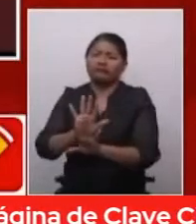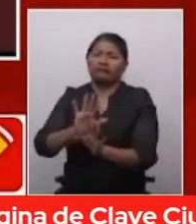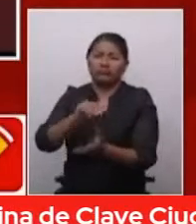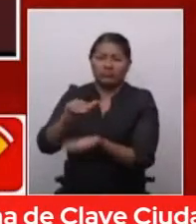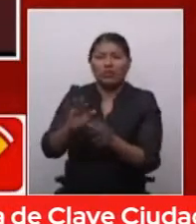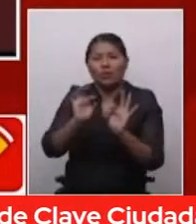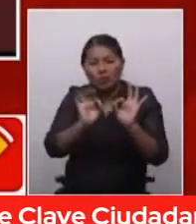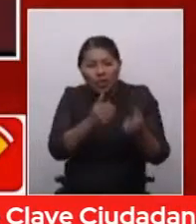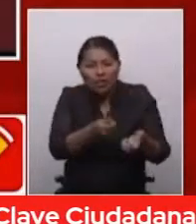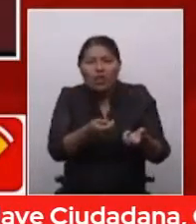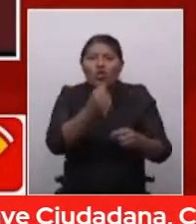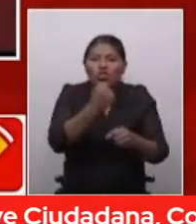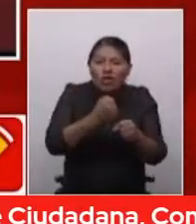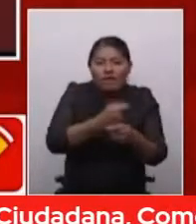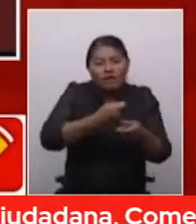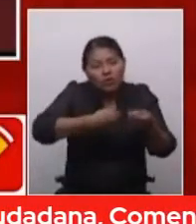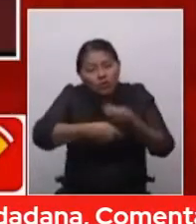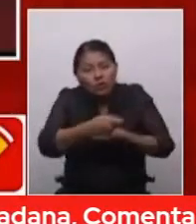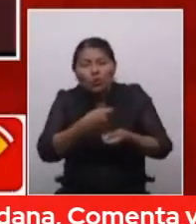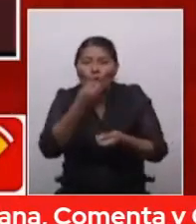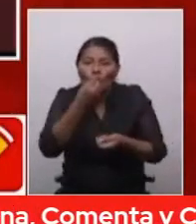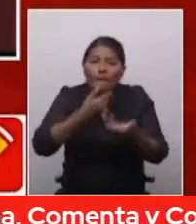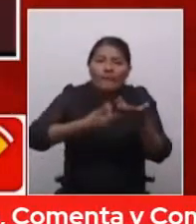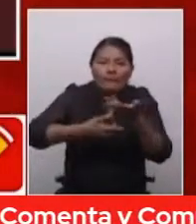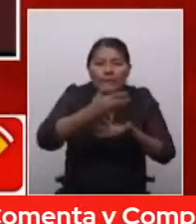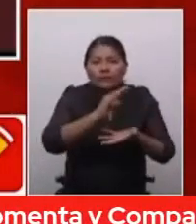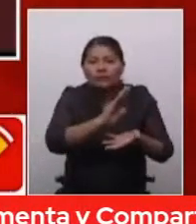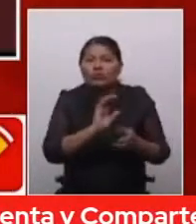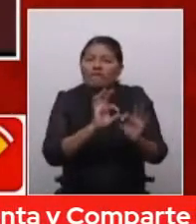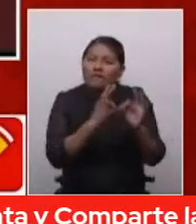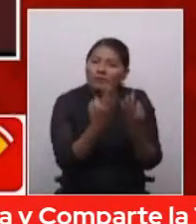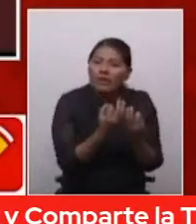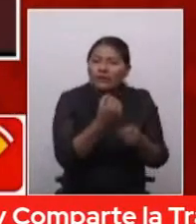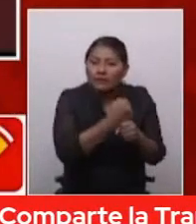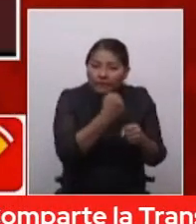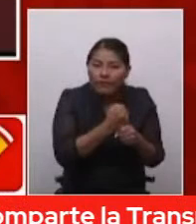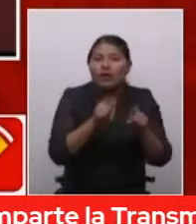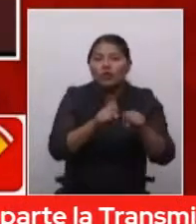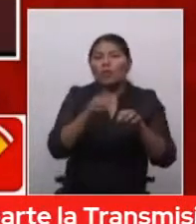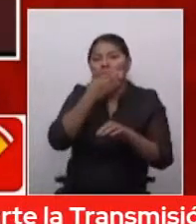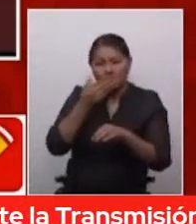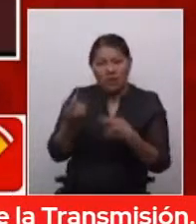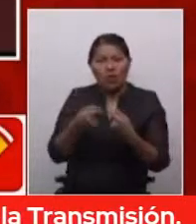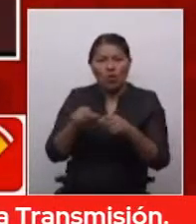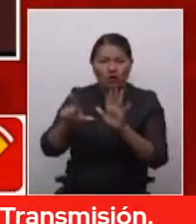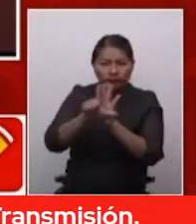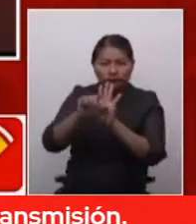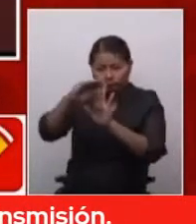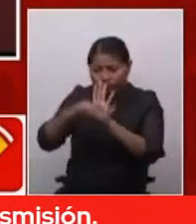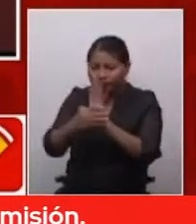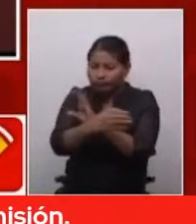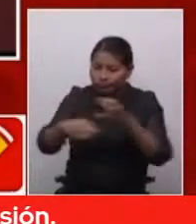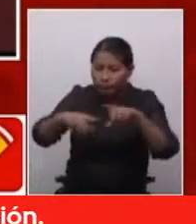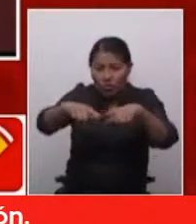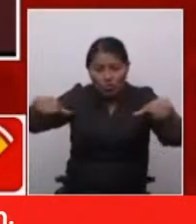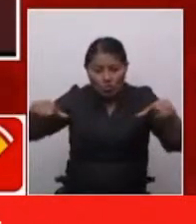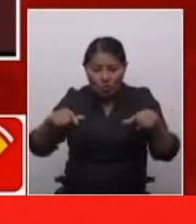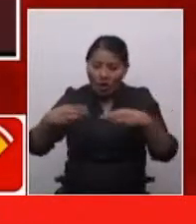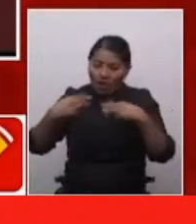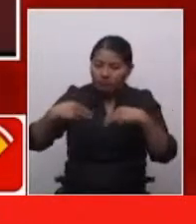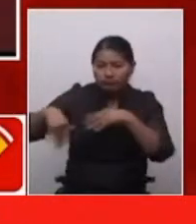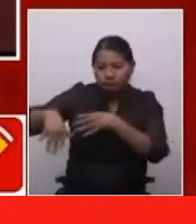hacen es llevarle el pan a la mesa de su hogar. Nosotros proponemos un empadronamiento de todos los comerciantes, un desarrollar también, como